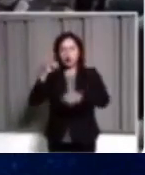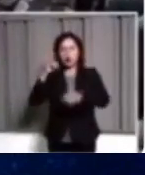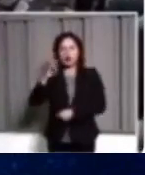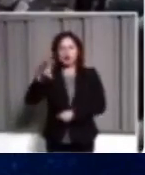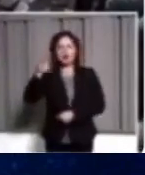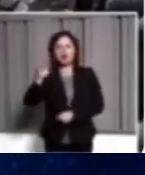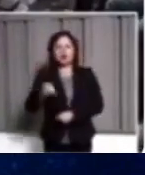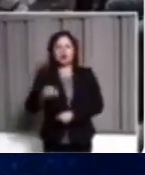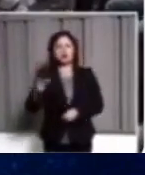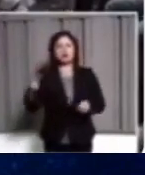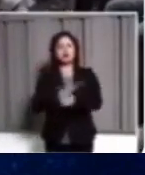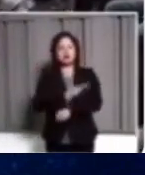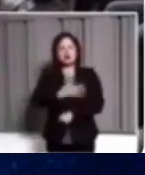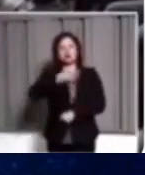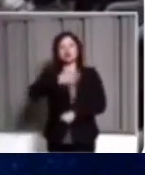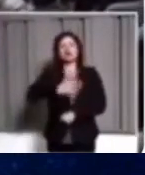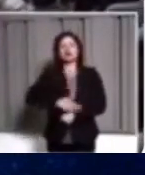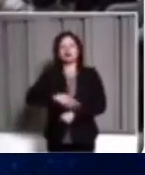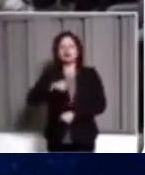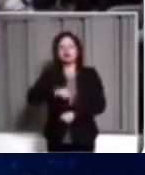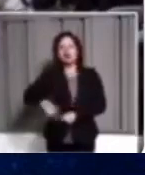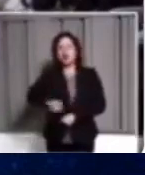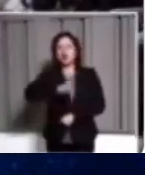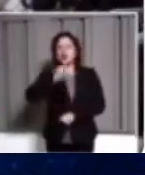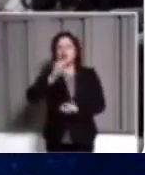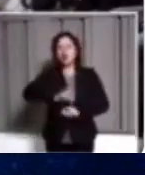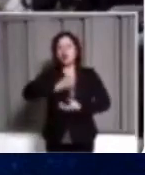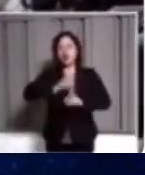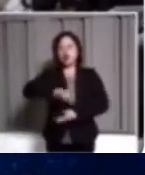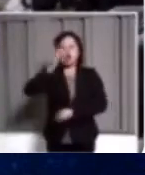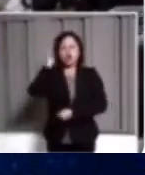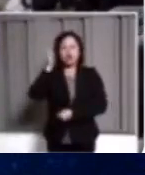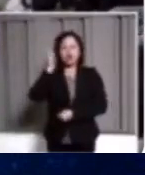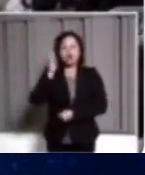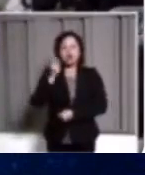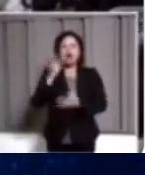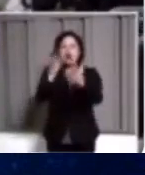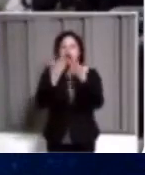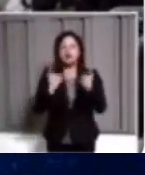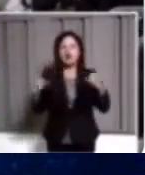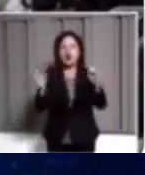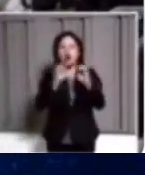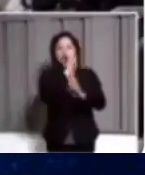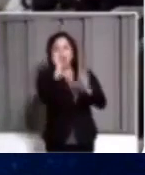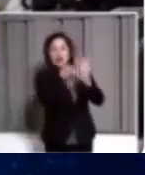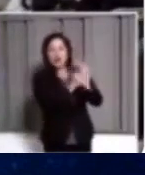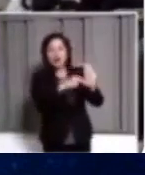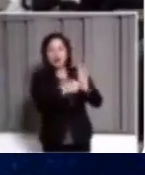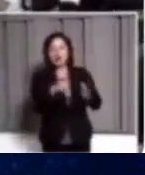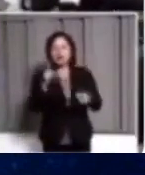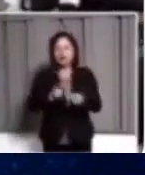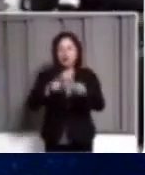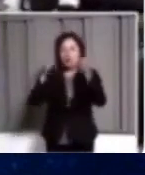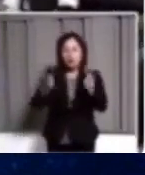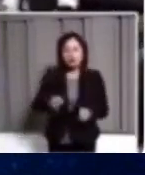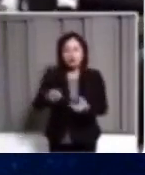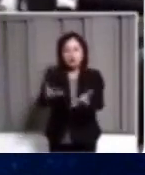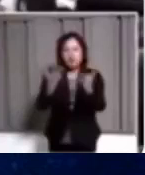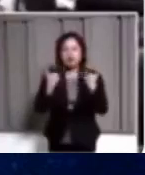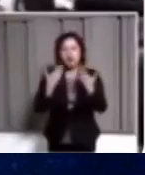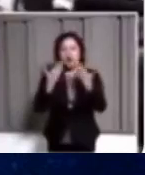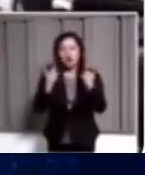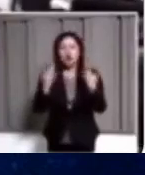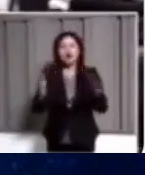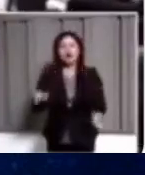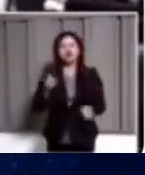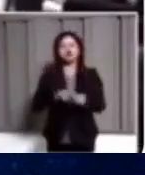unísono medios de comunicación afines periodistas intelectuales orgánicos o no